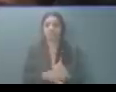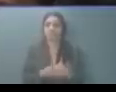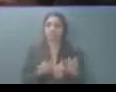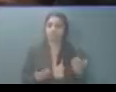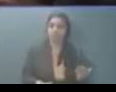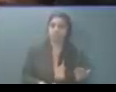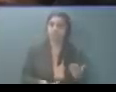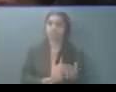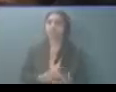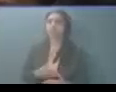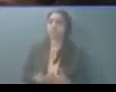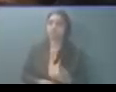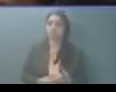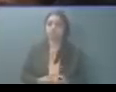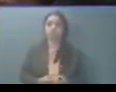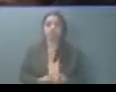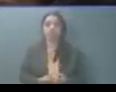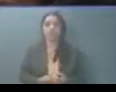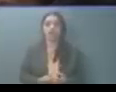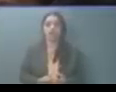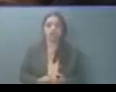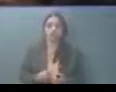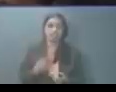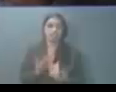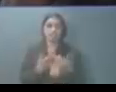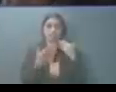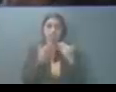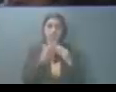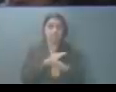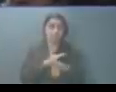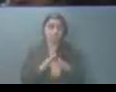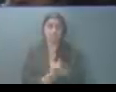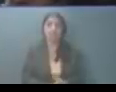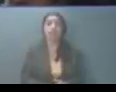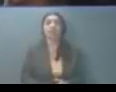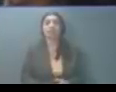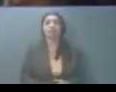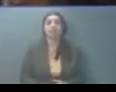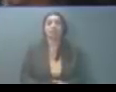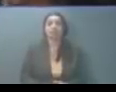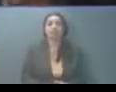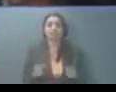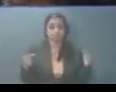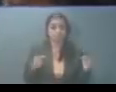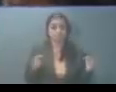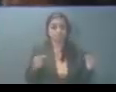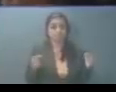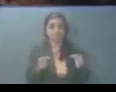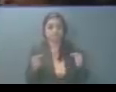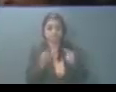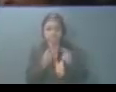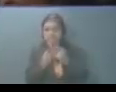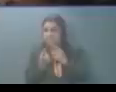ponemos a hacer afirmaciones, ¿verdad?, no vamos a terminar nunca y también vamos a friccionar el diálogo. O